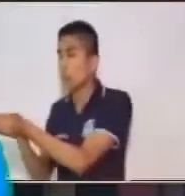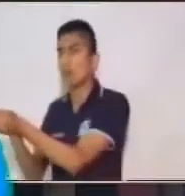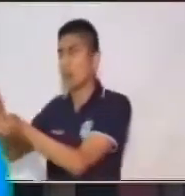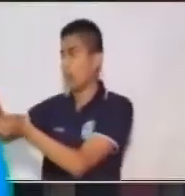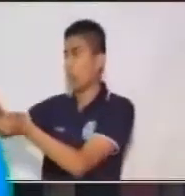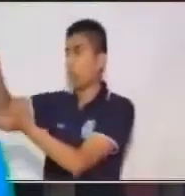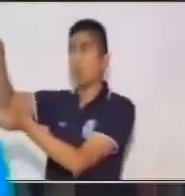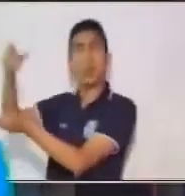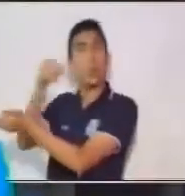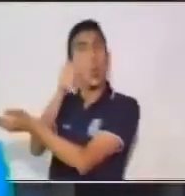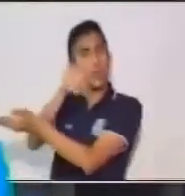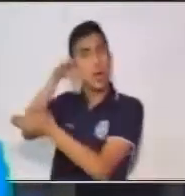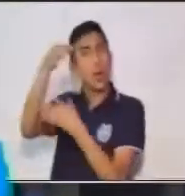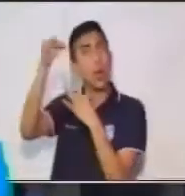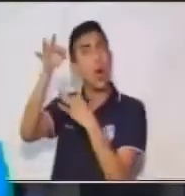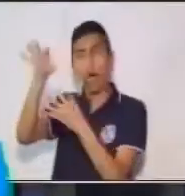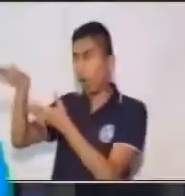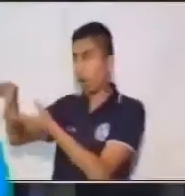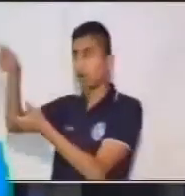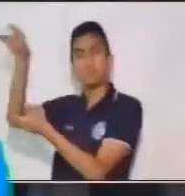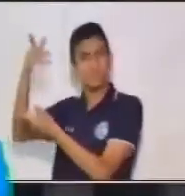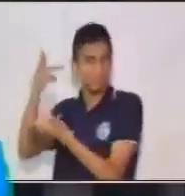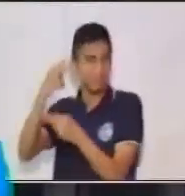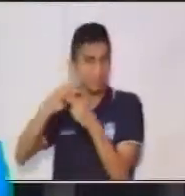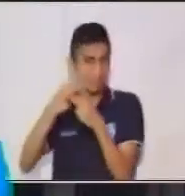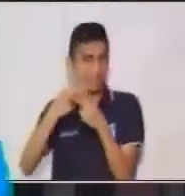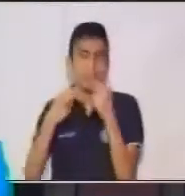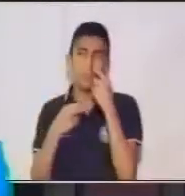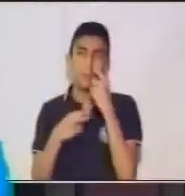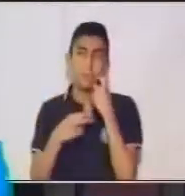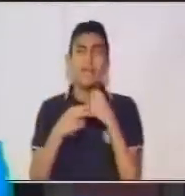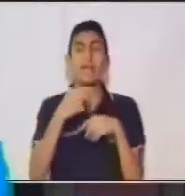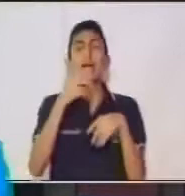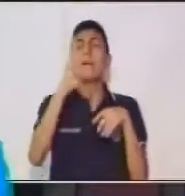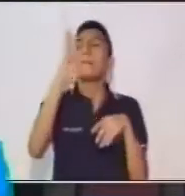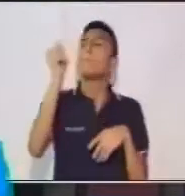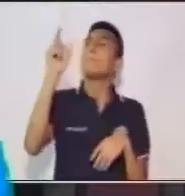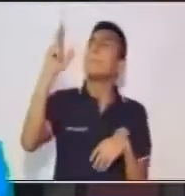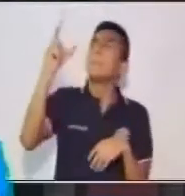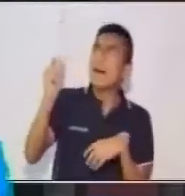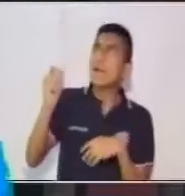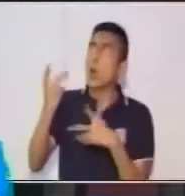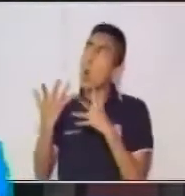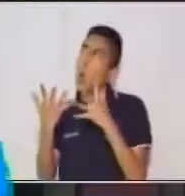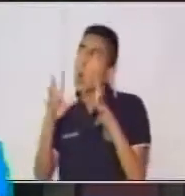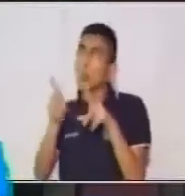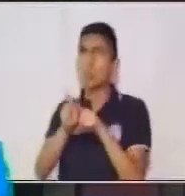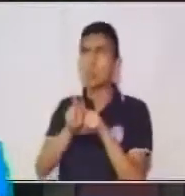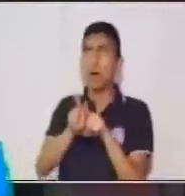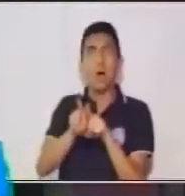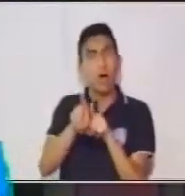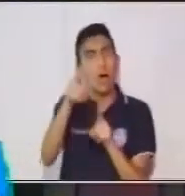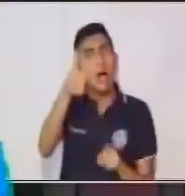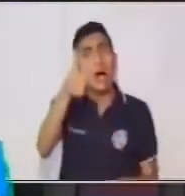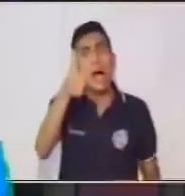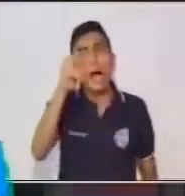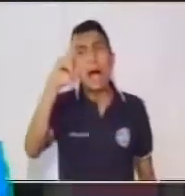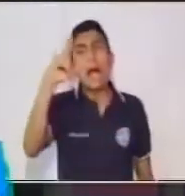Hemos llegado a otra palabra. Y barco también rima con arco.